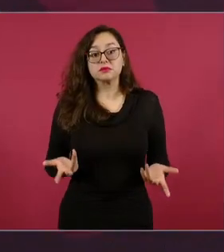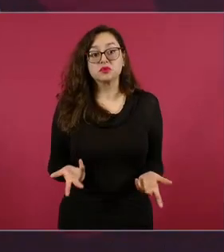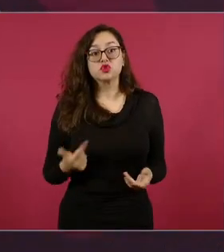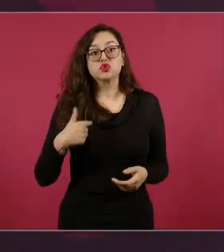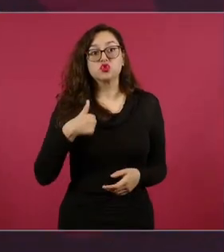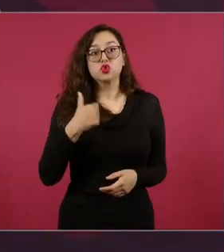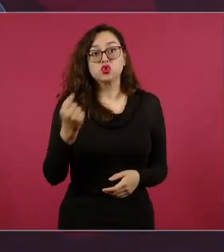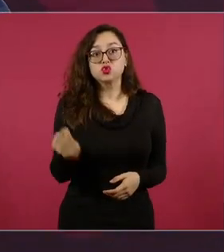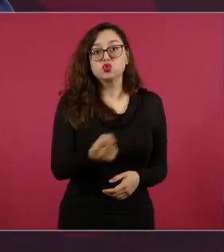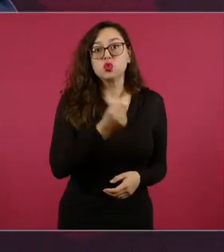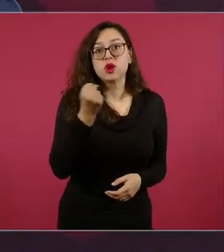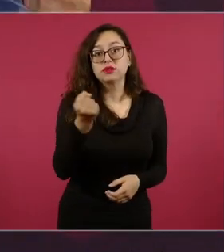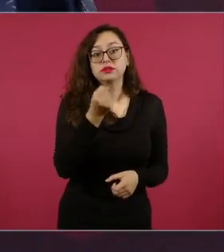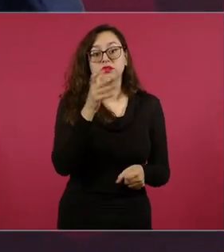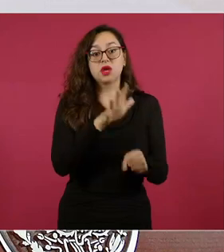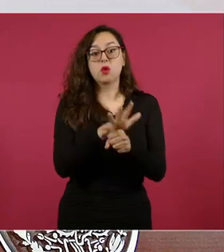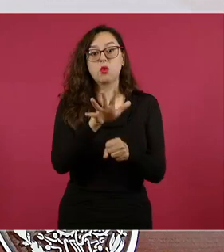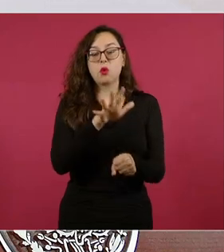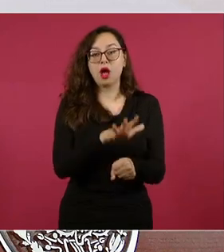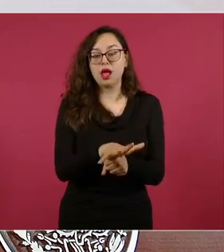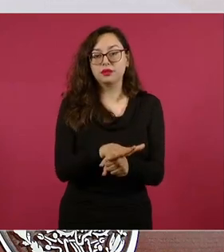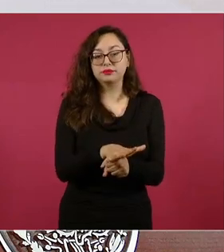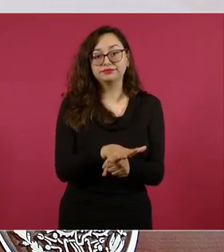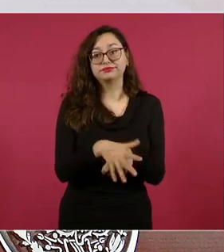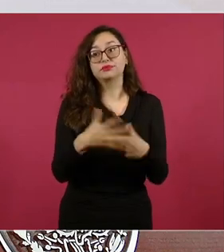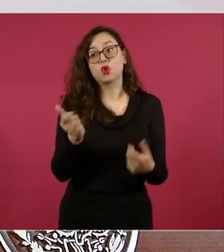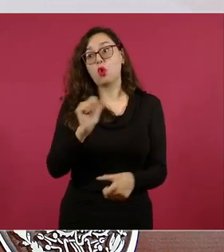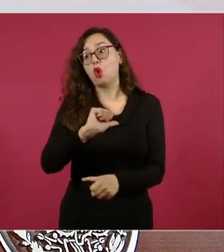maestros a la facultad